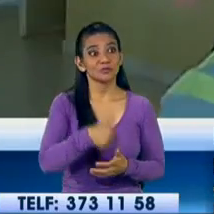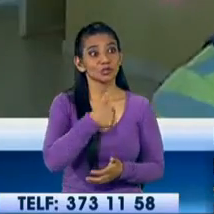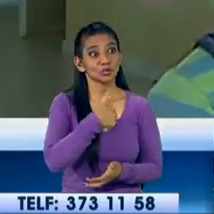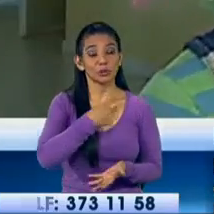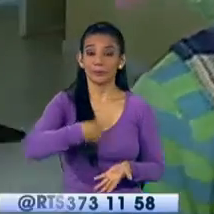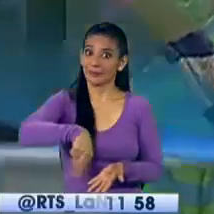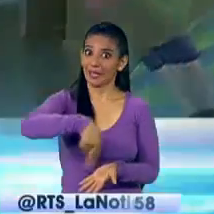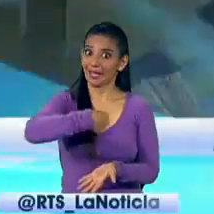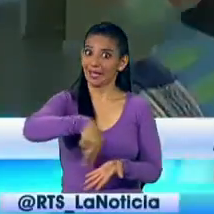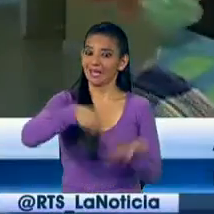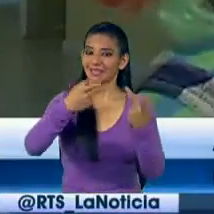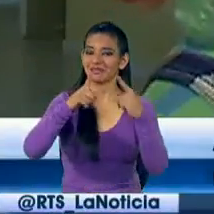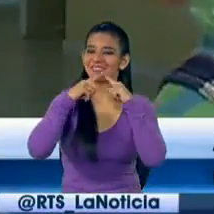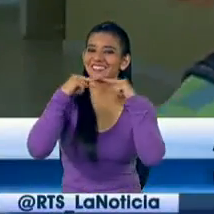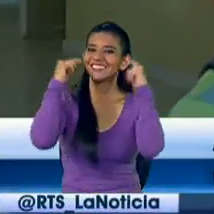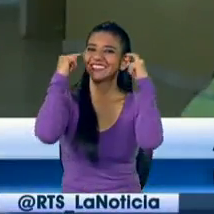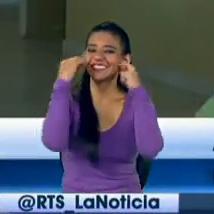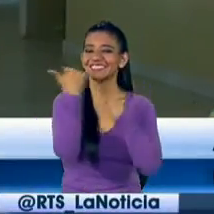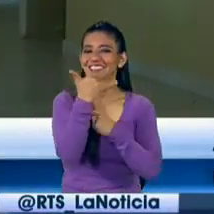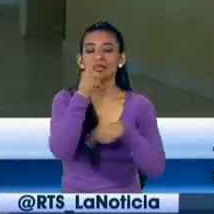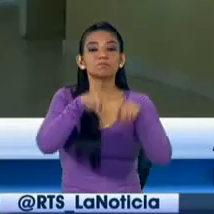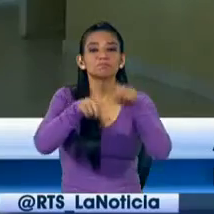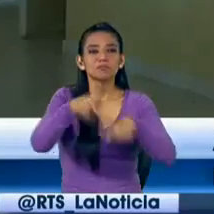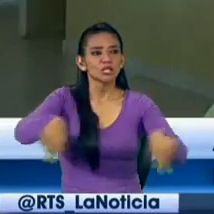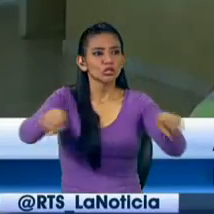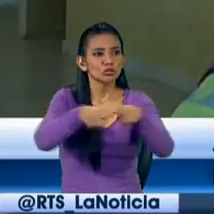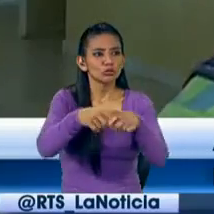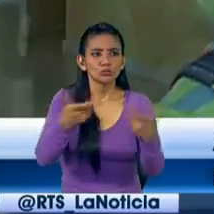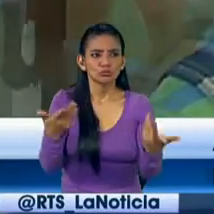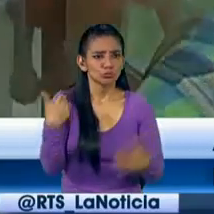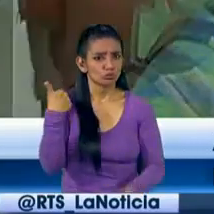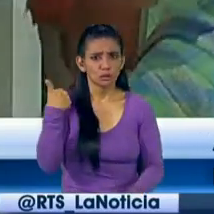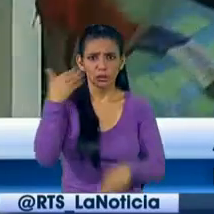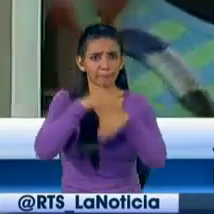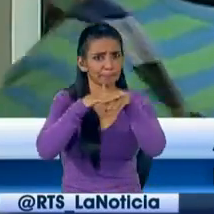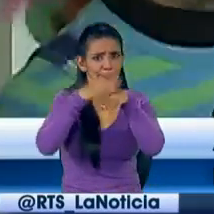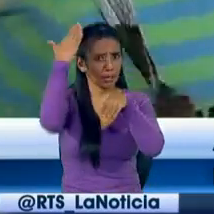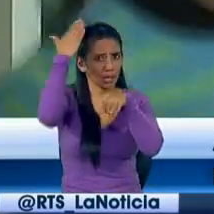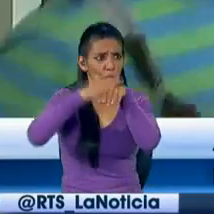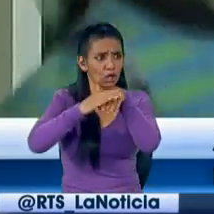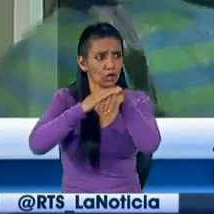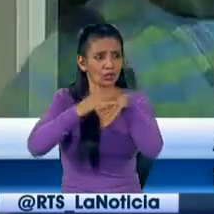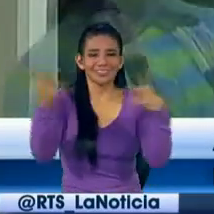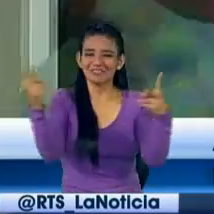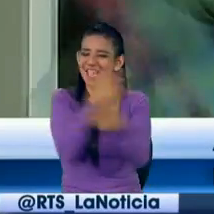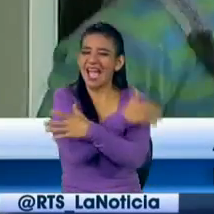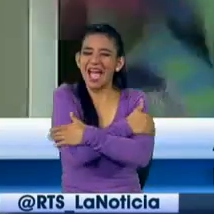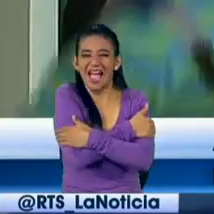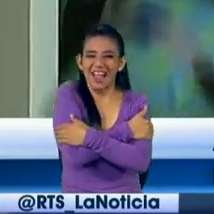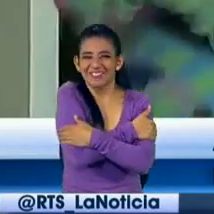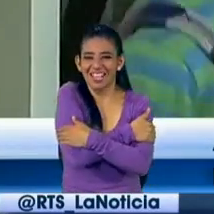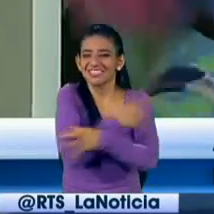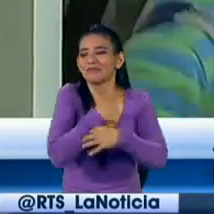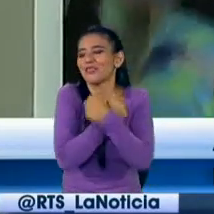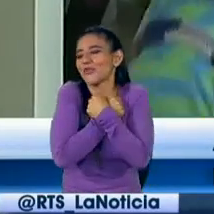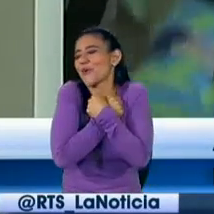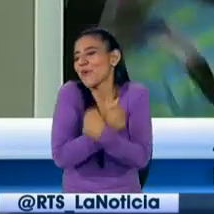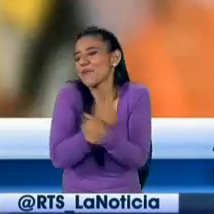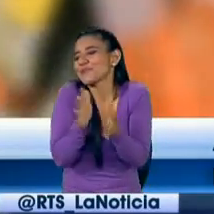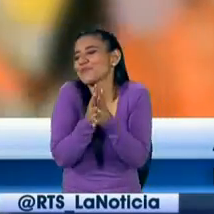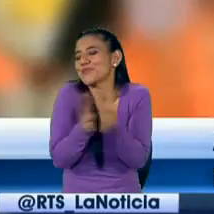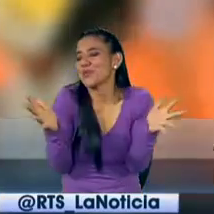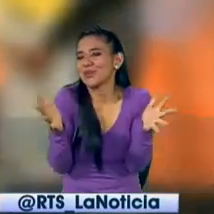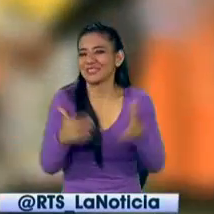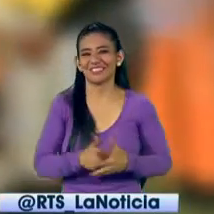a reírles los amigos que no tienen pelo. ¡Abrazar! ¡Porque les quiero mucho! Esta